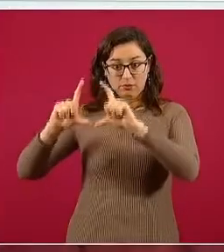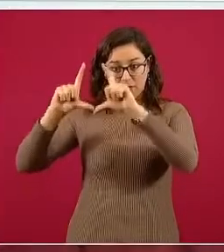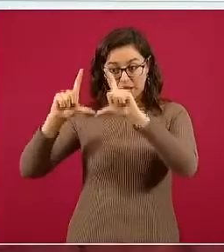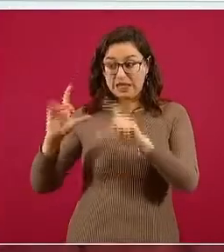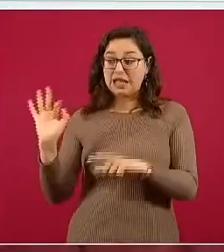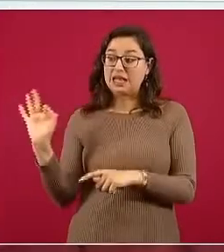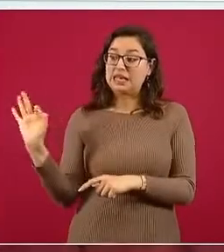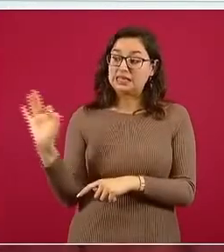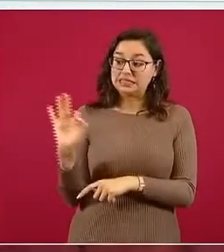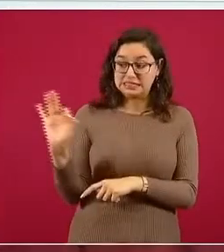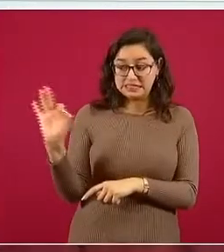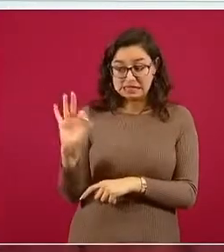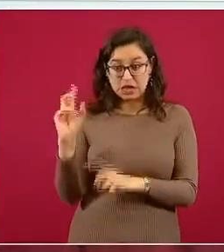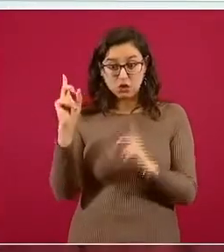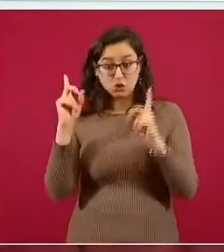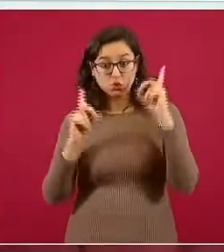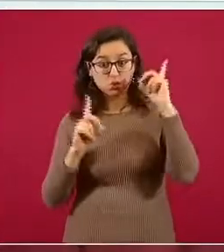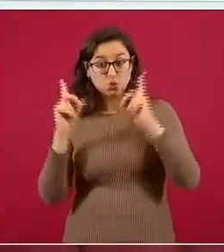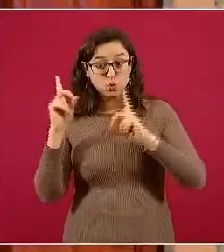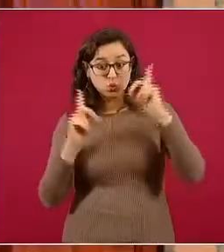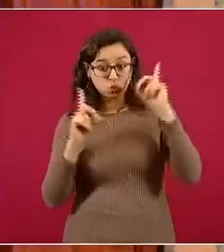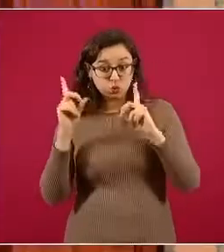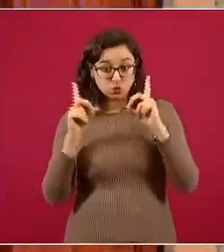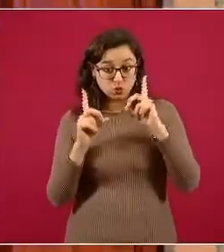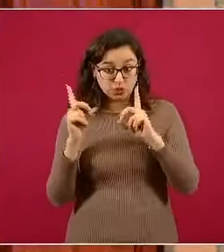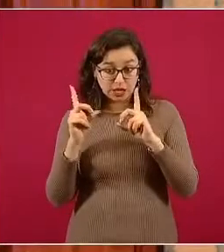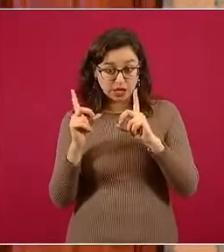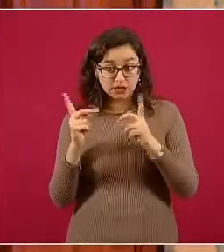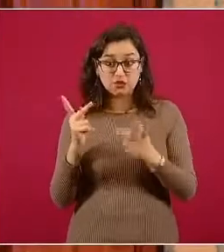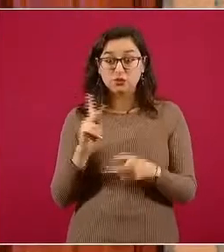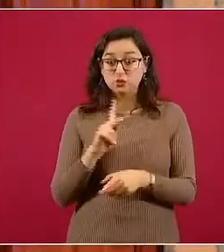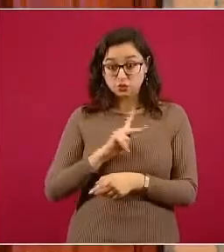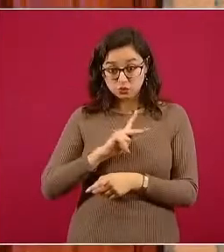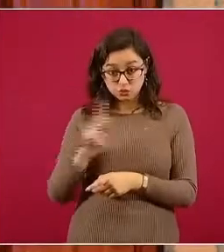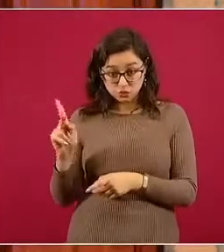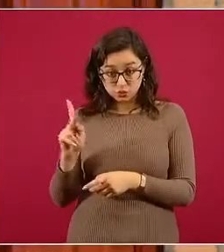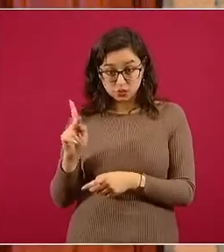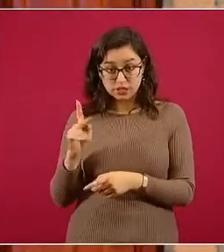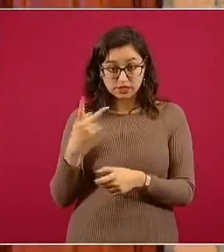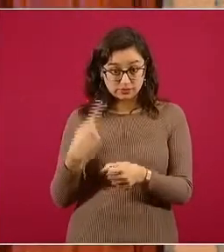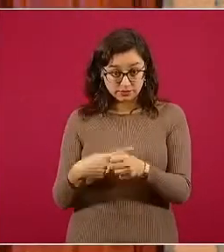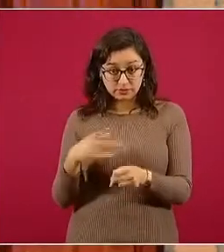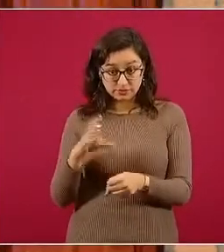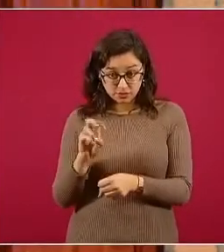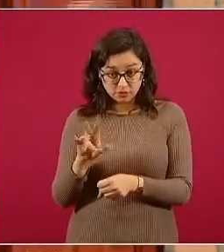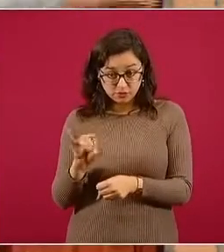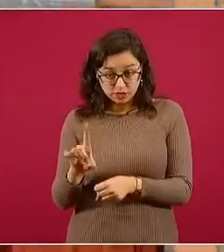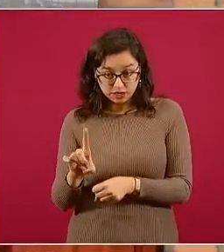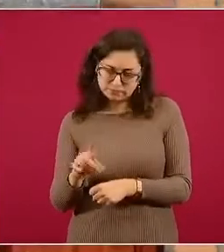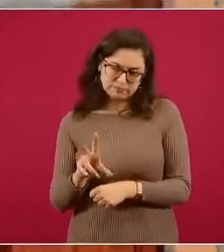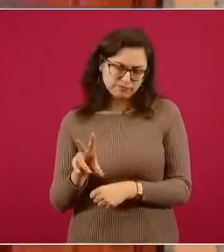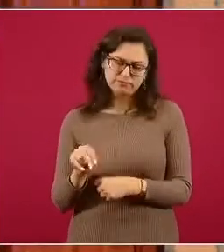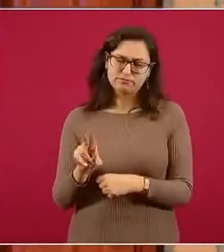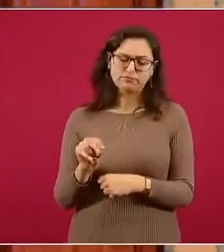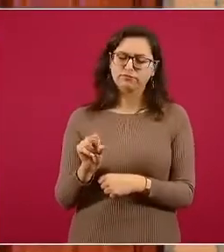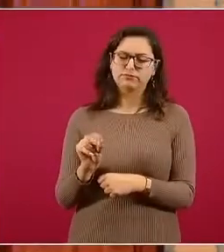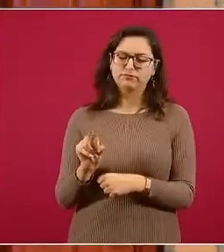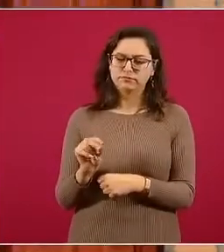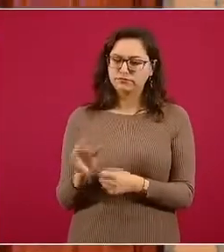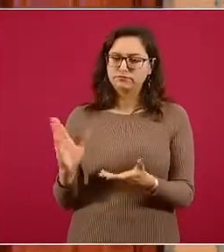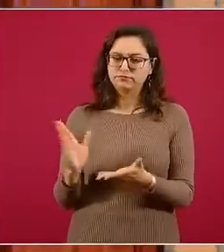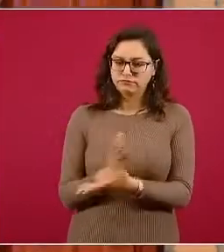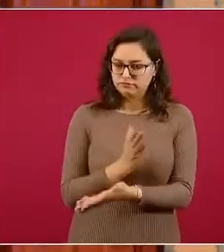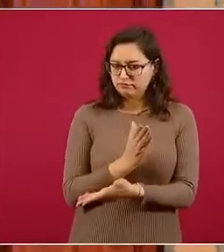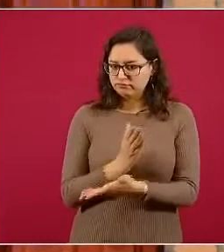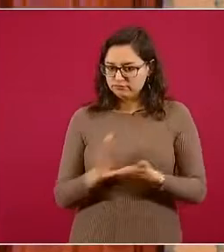ser sospechosas, no todas terminan siendo COVID-19. A través del proceso de